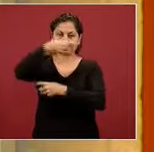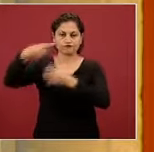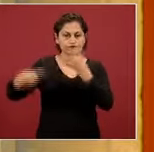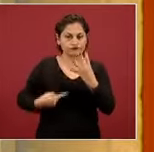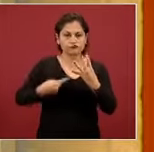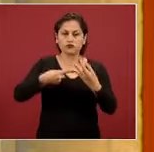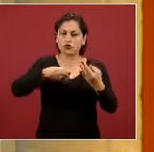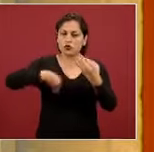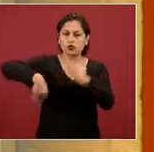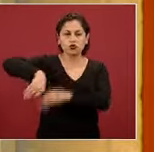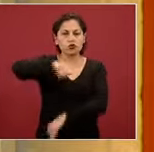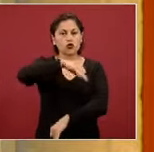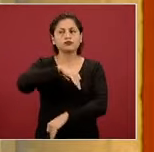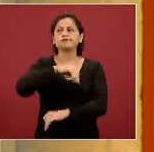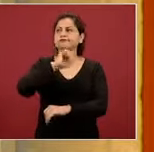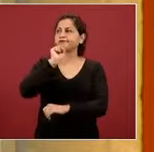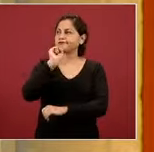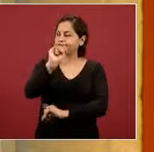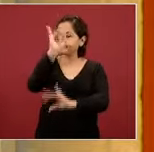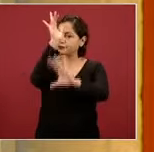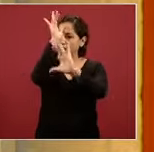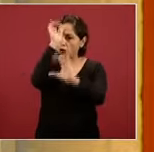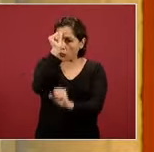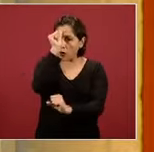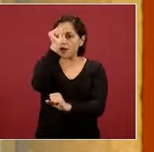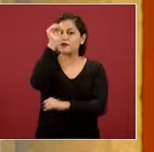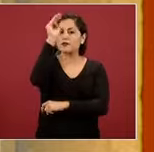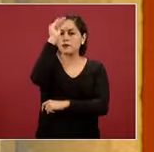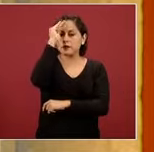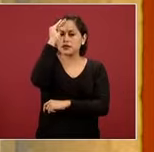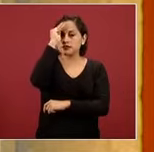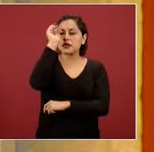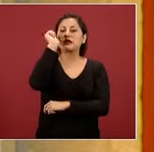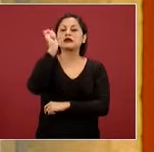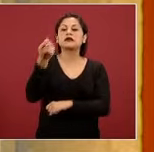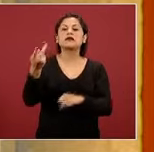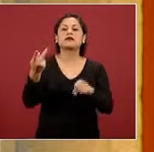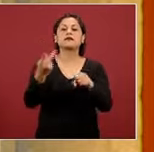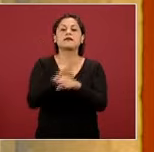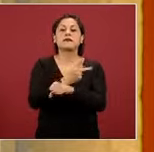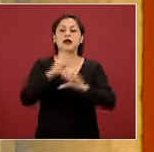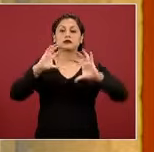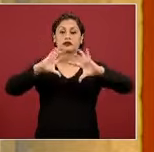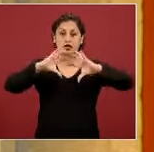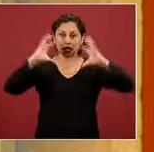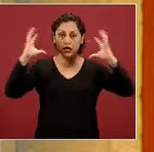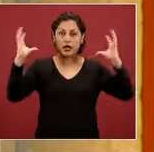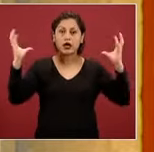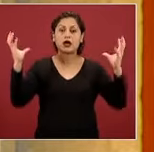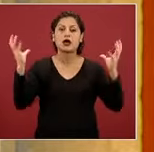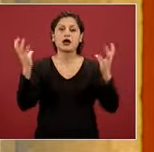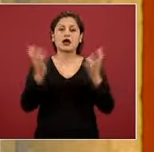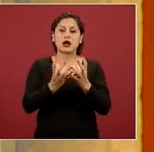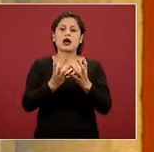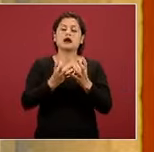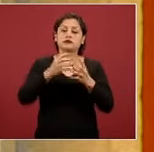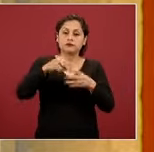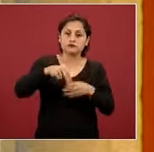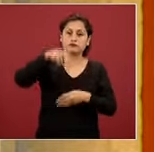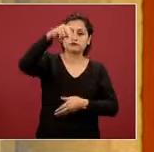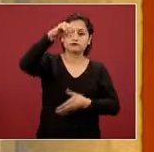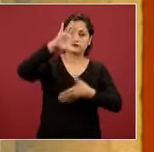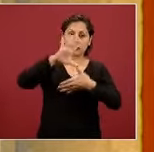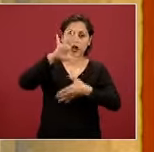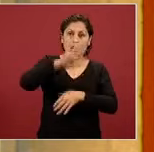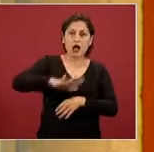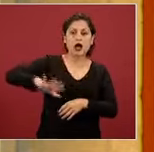predicción razonable de que cuando en el hemisferio norte, en el que está desde luego situado México,